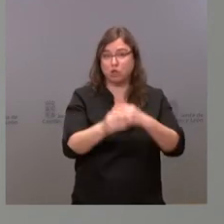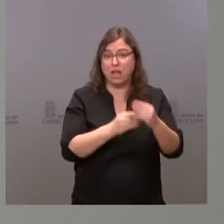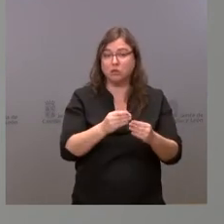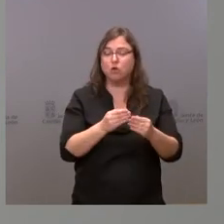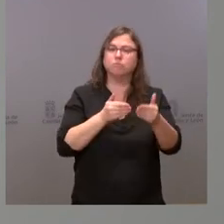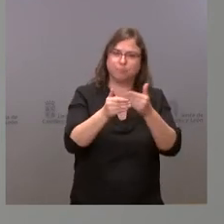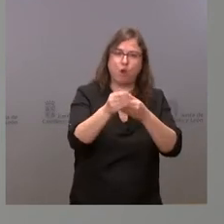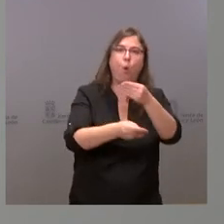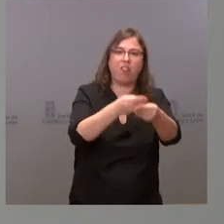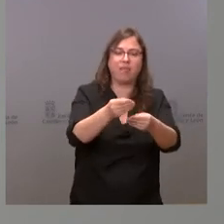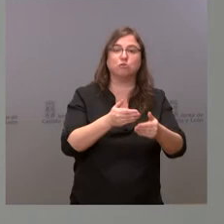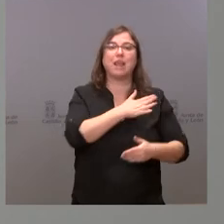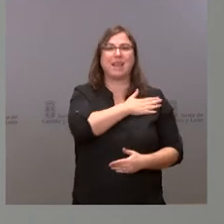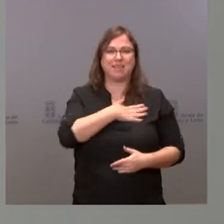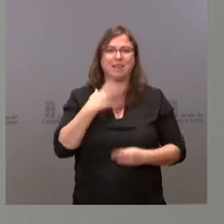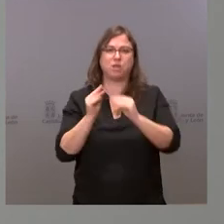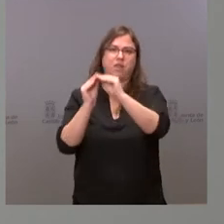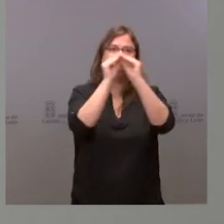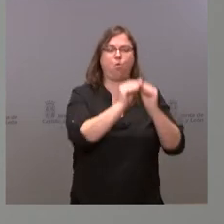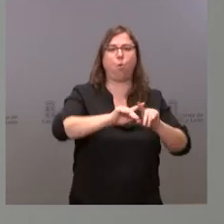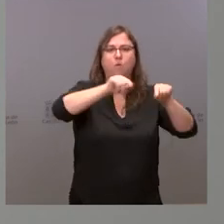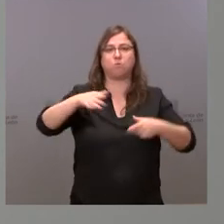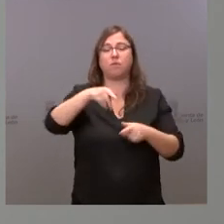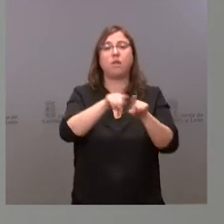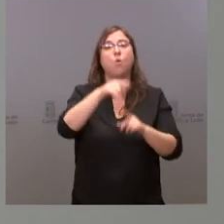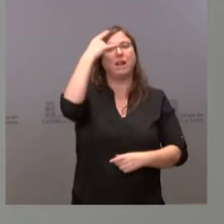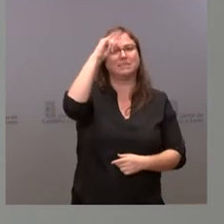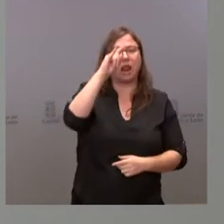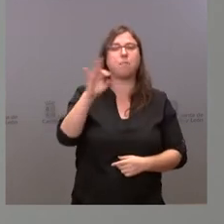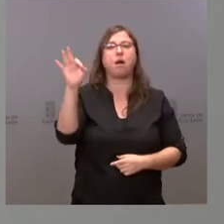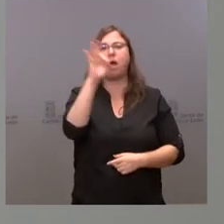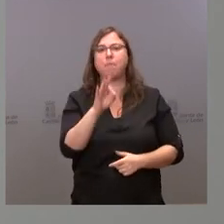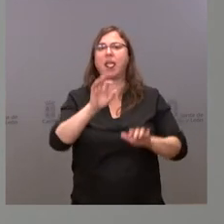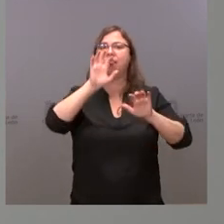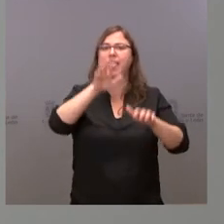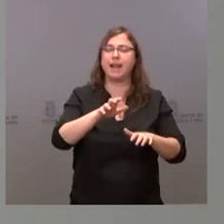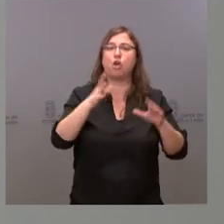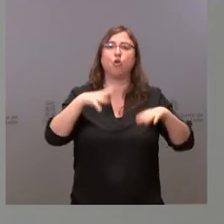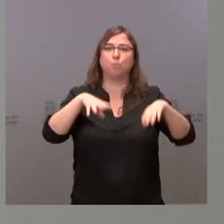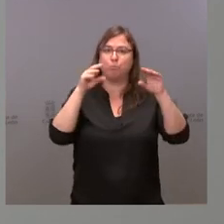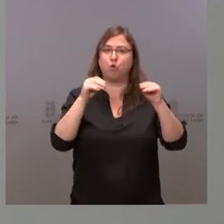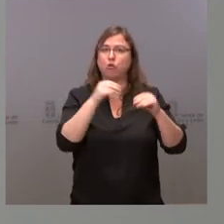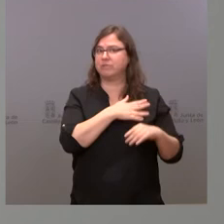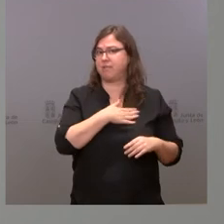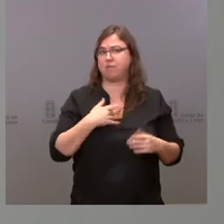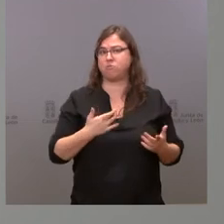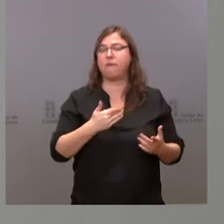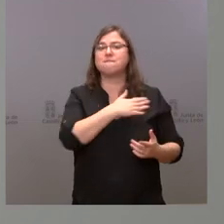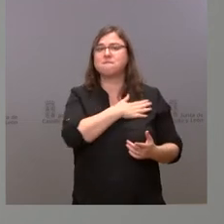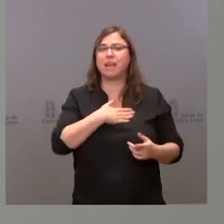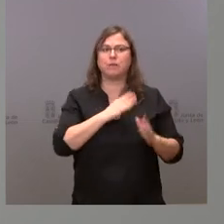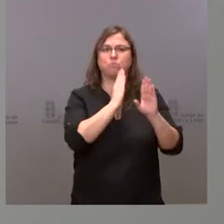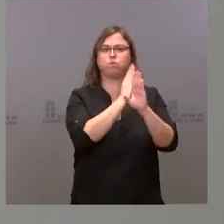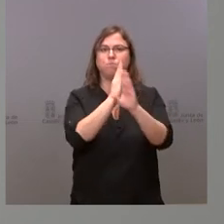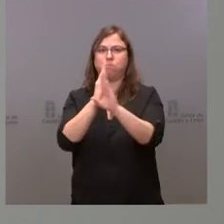la pues la postura que queremos hacer como se ha ido desarrollando en salamanca en palencia en león burgos es decir que queremos que se haga así